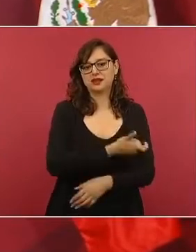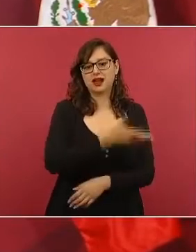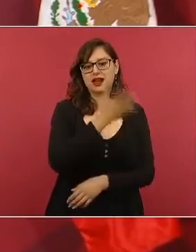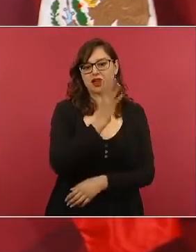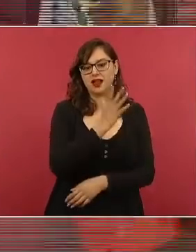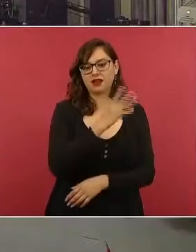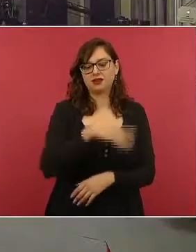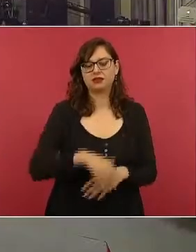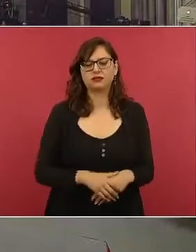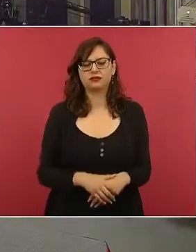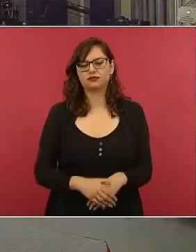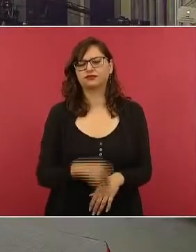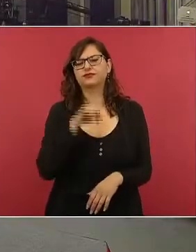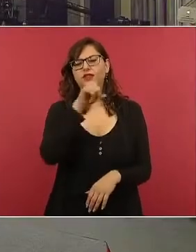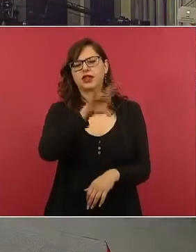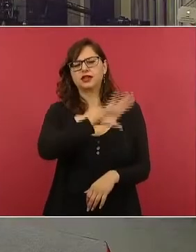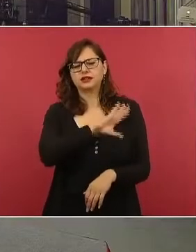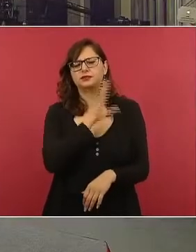¿Y quién domina